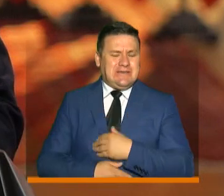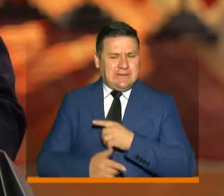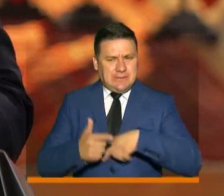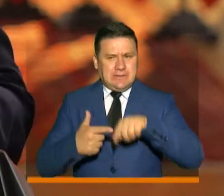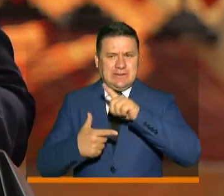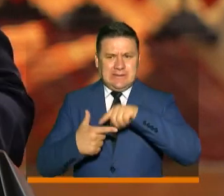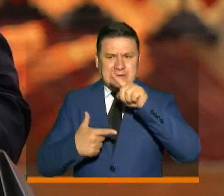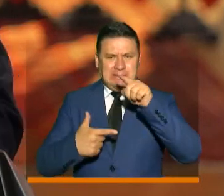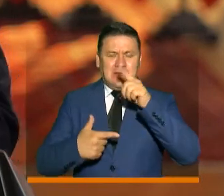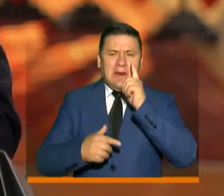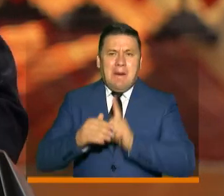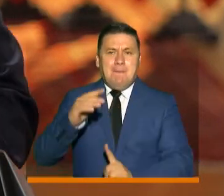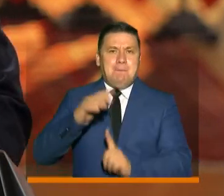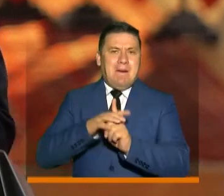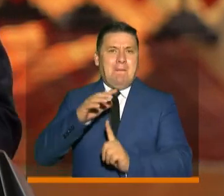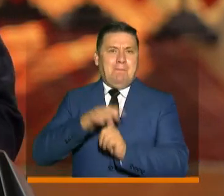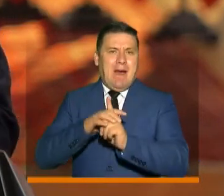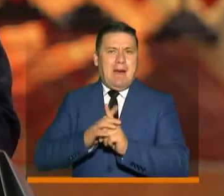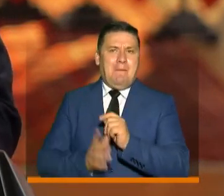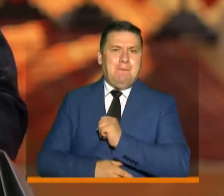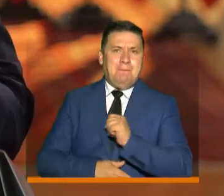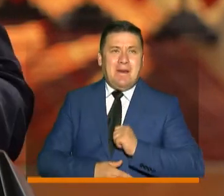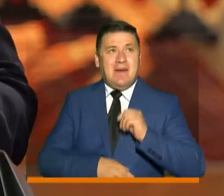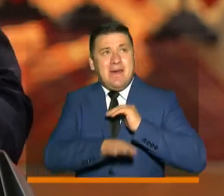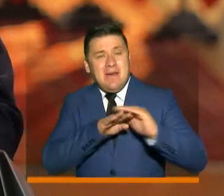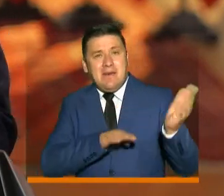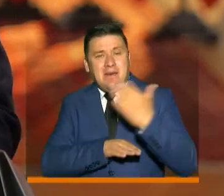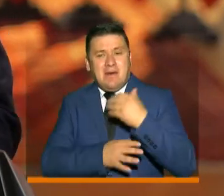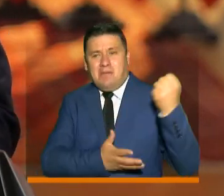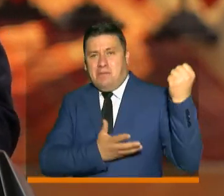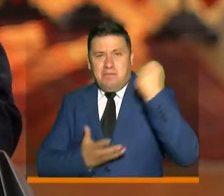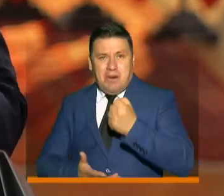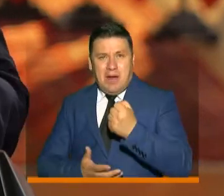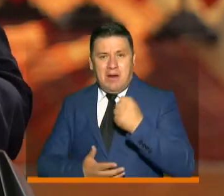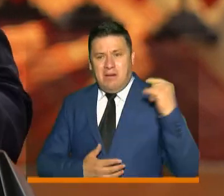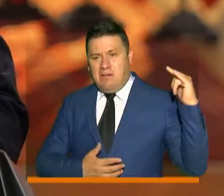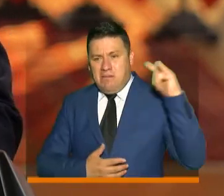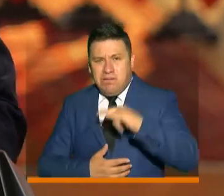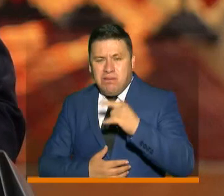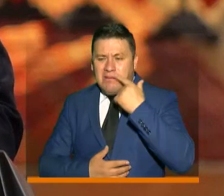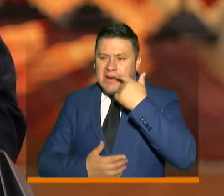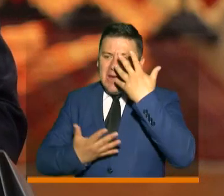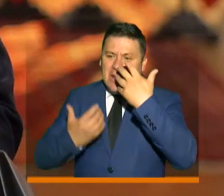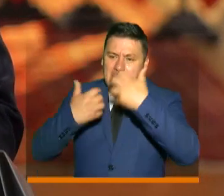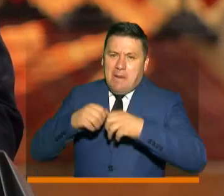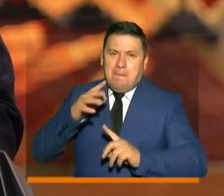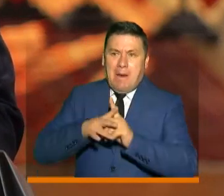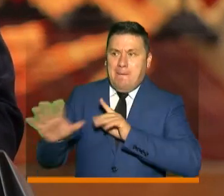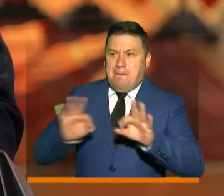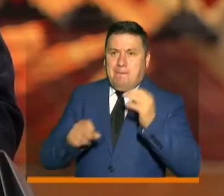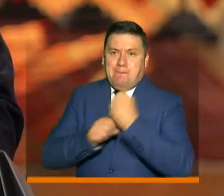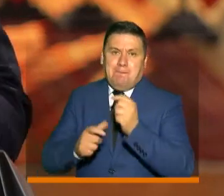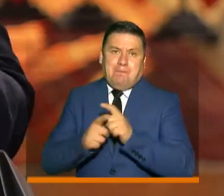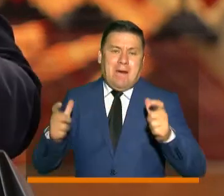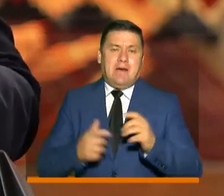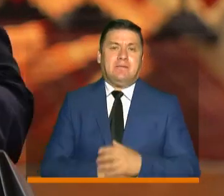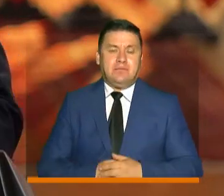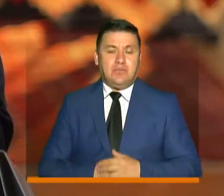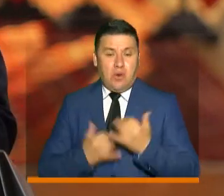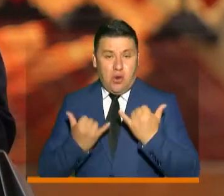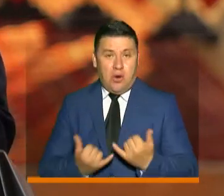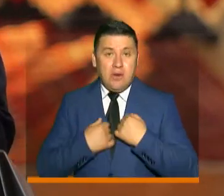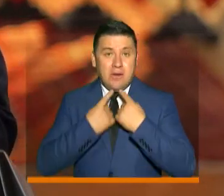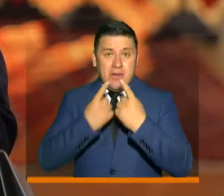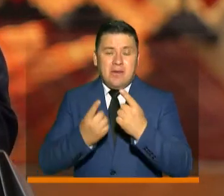para la creación de iniciativas privadas para la inversión y para la formalización de empleos hoy podemos